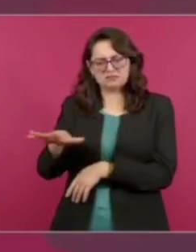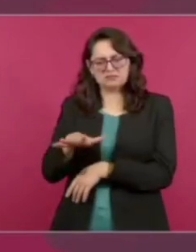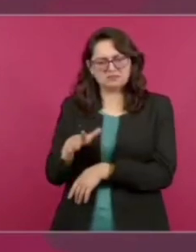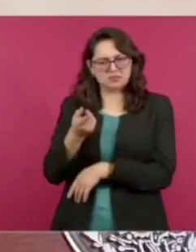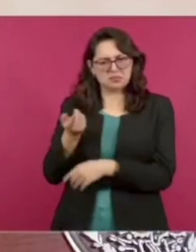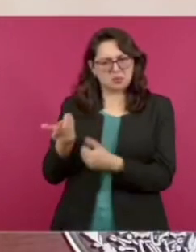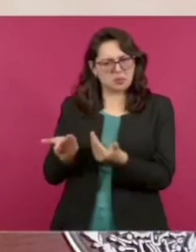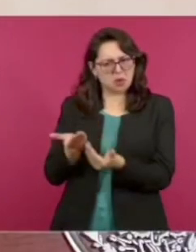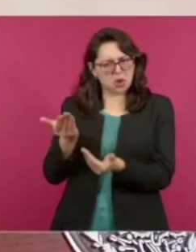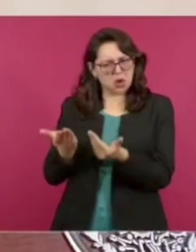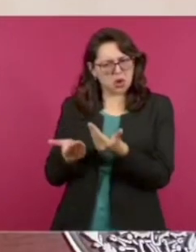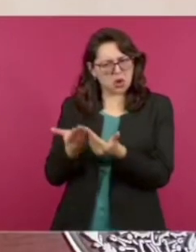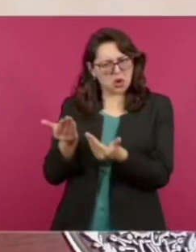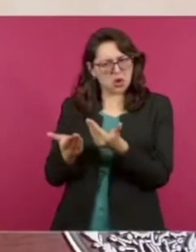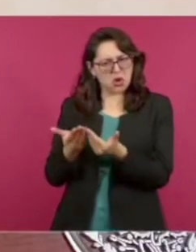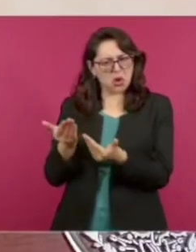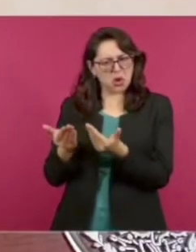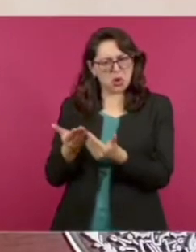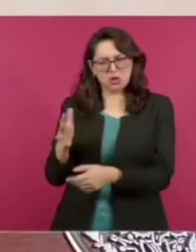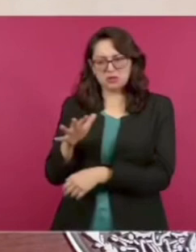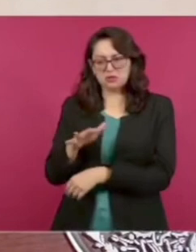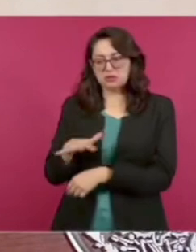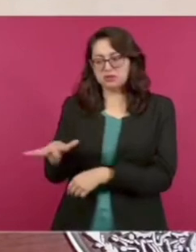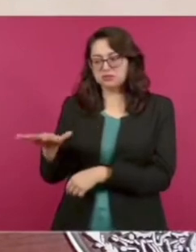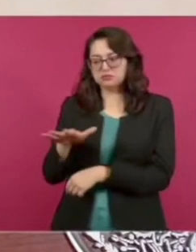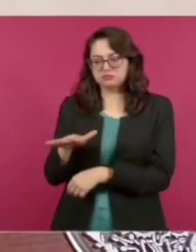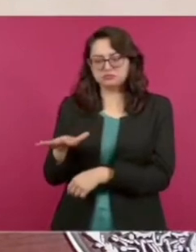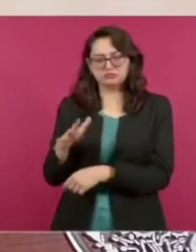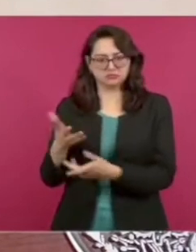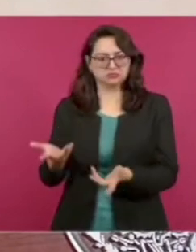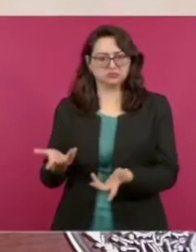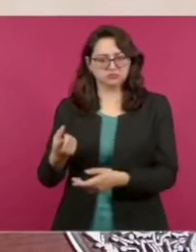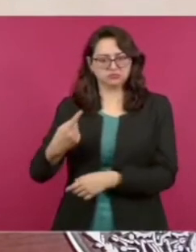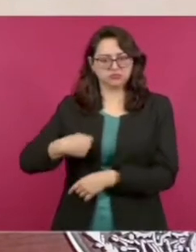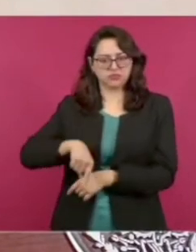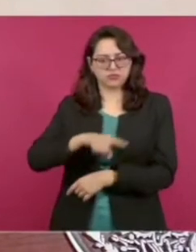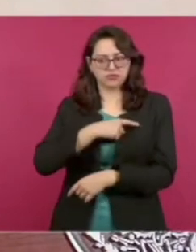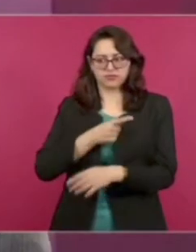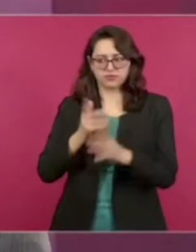limitado a una región y ya se está atendiendo.